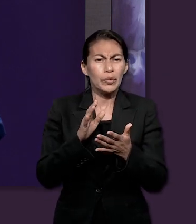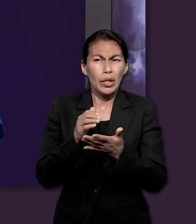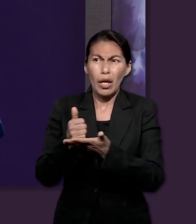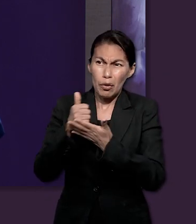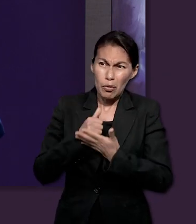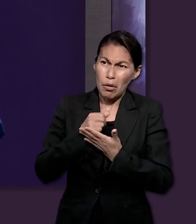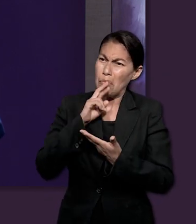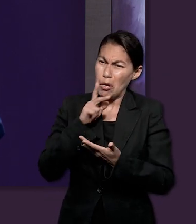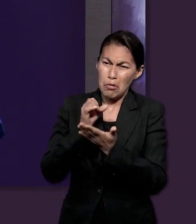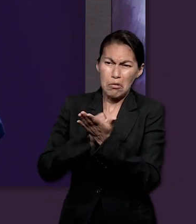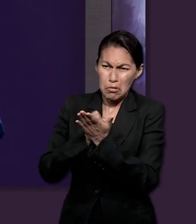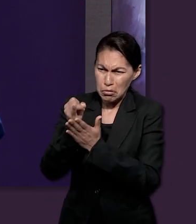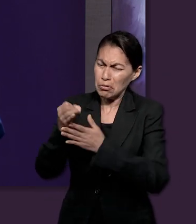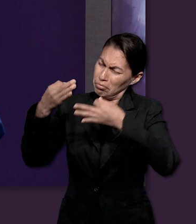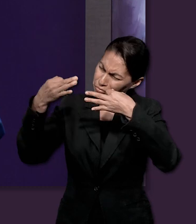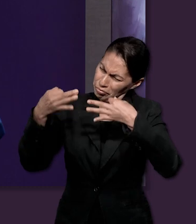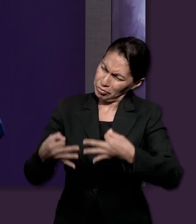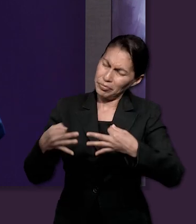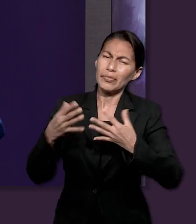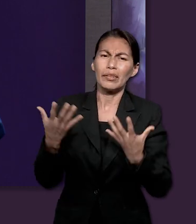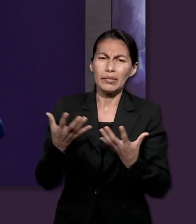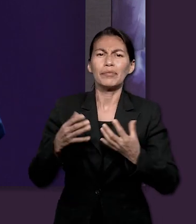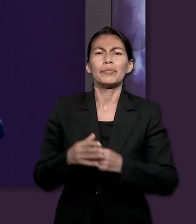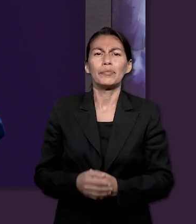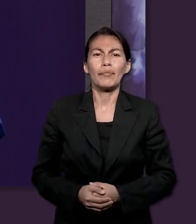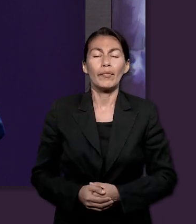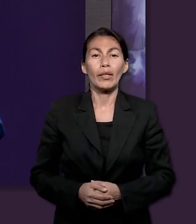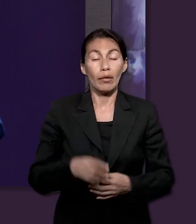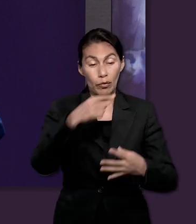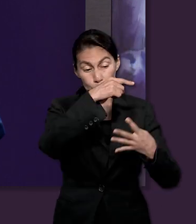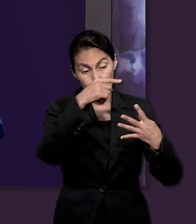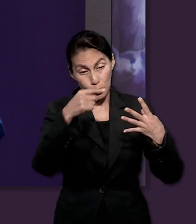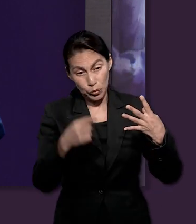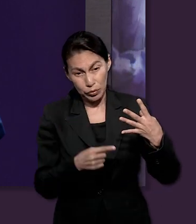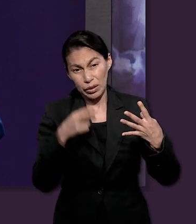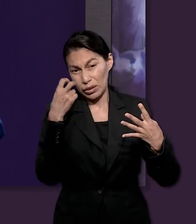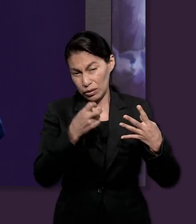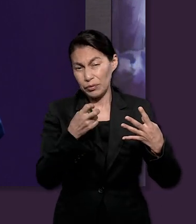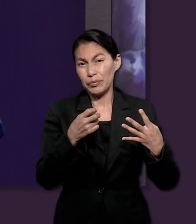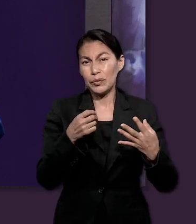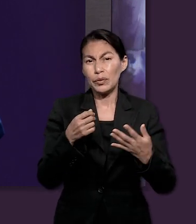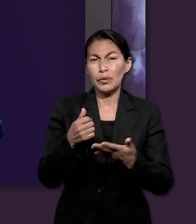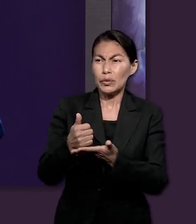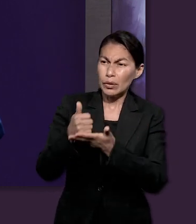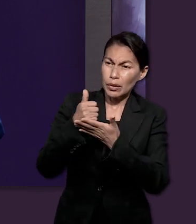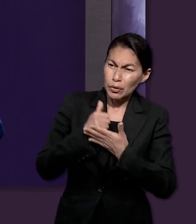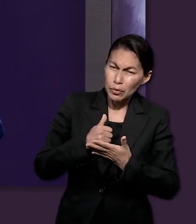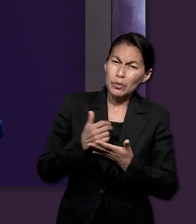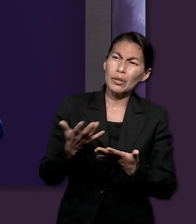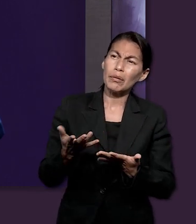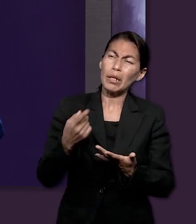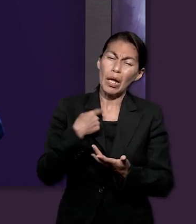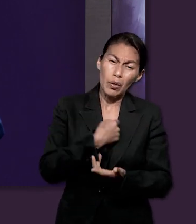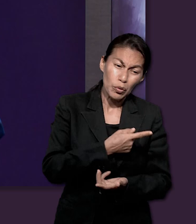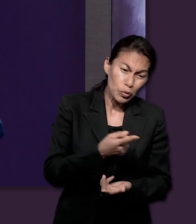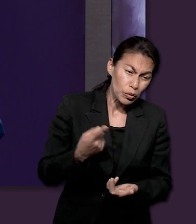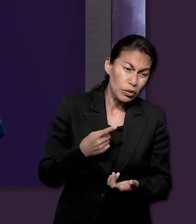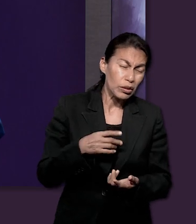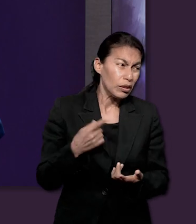Y así tomar decisiones que sean buenas, ¿no? Y todo eso nos ayuda también para que nosotros